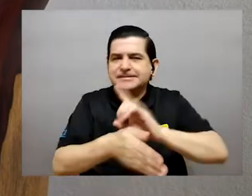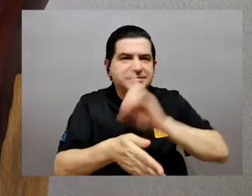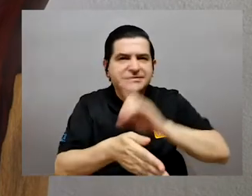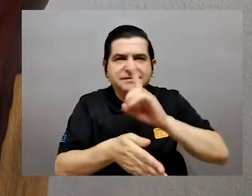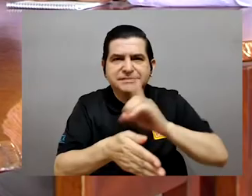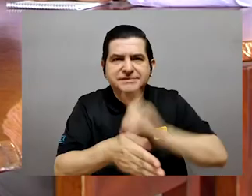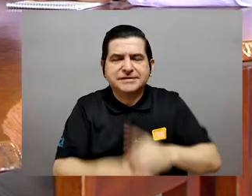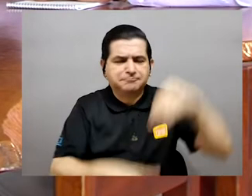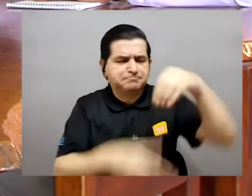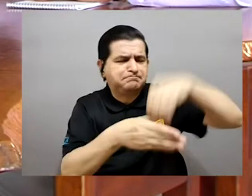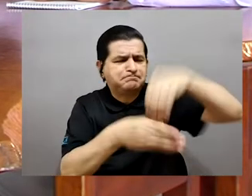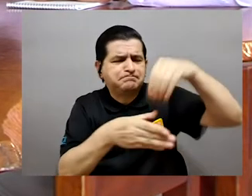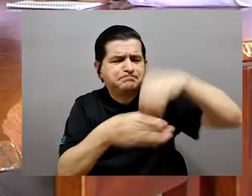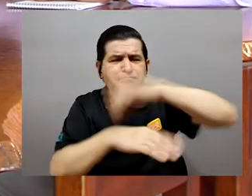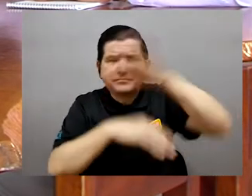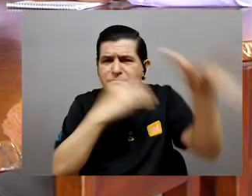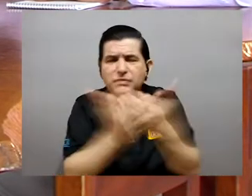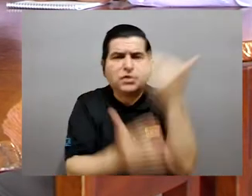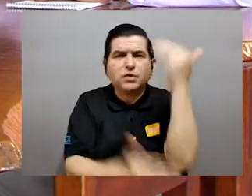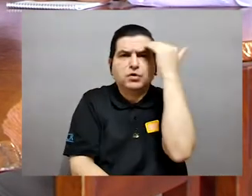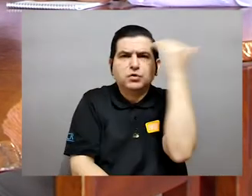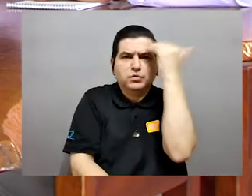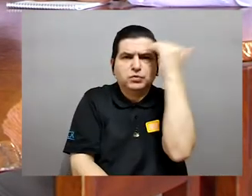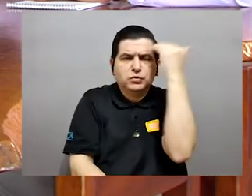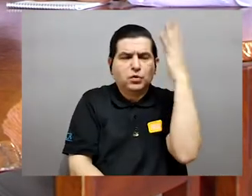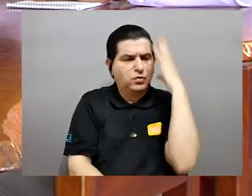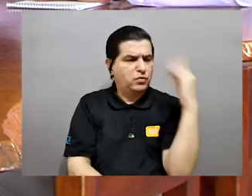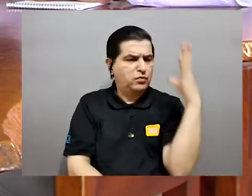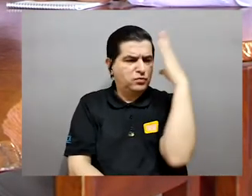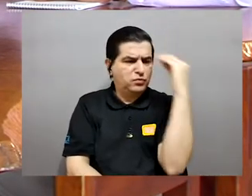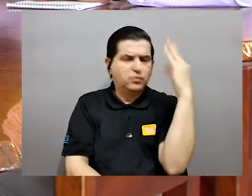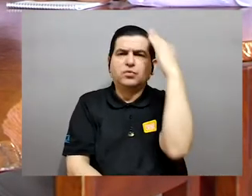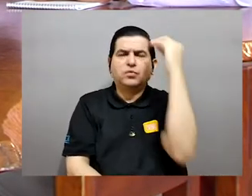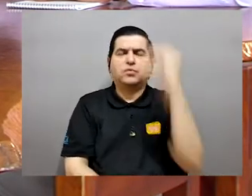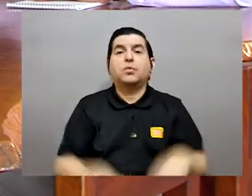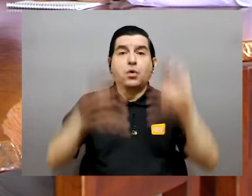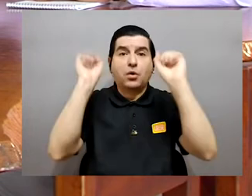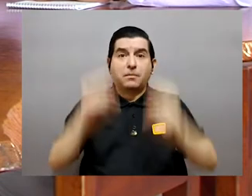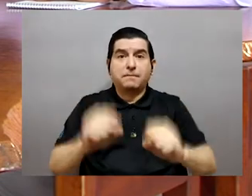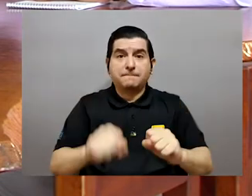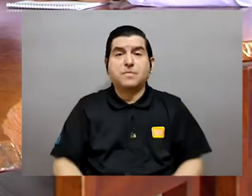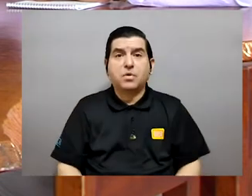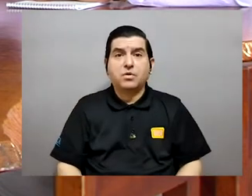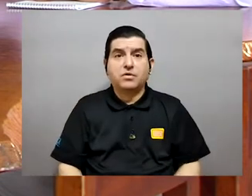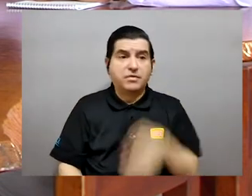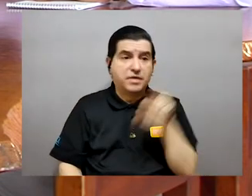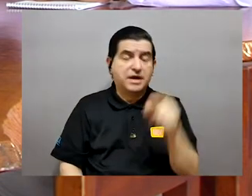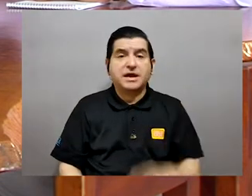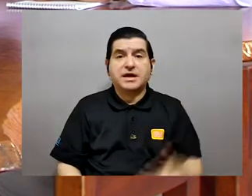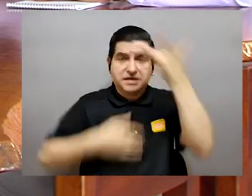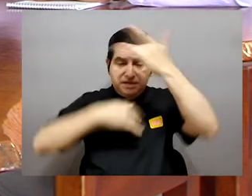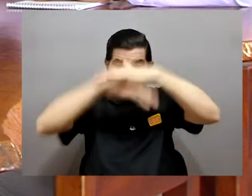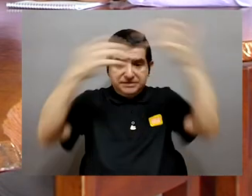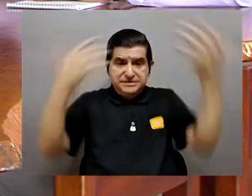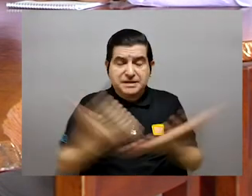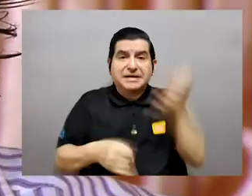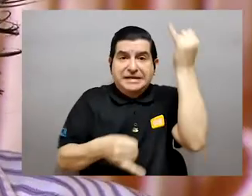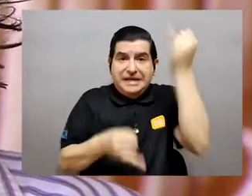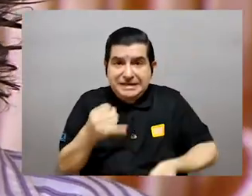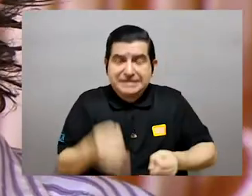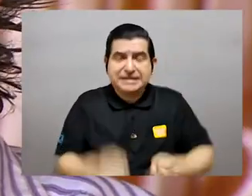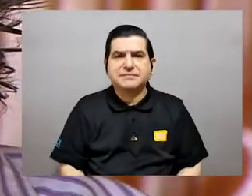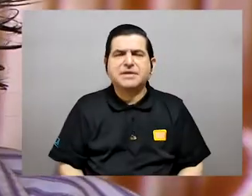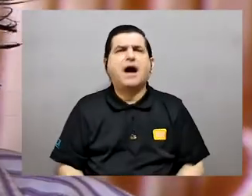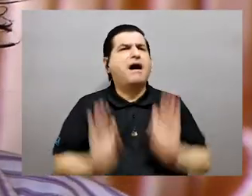de primer mundo, y no No hubo ninguna institución, no hubo el gobierno,